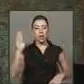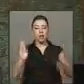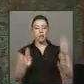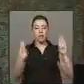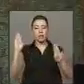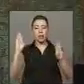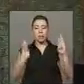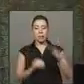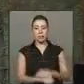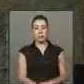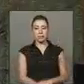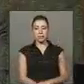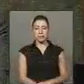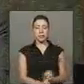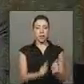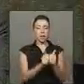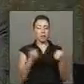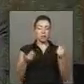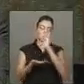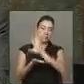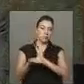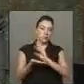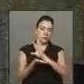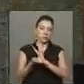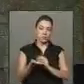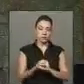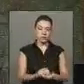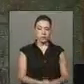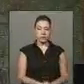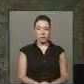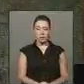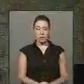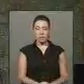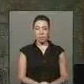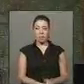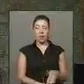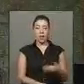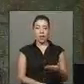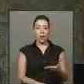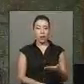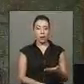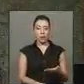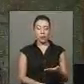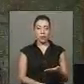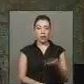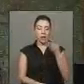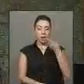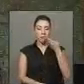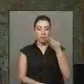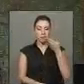levantando el brazo y la mesa está tomando... A continuación le corresponde hablar al honorable...